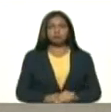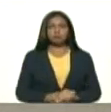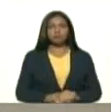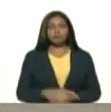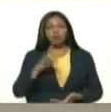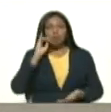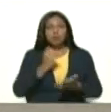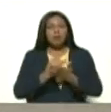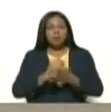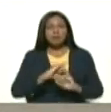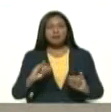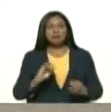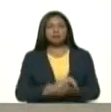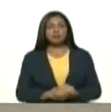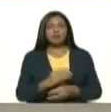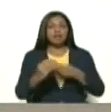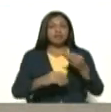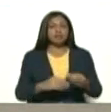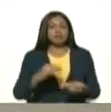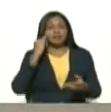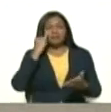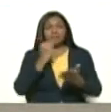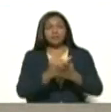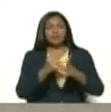después de hacer miles de pruebas,